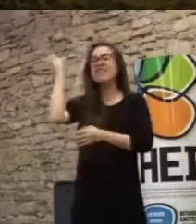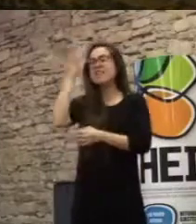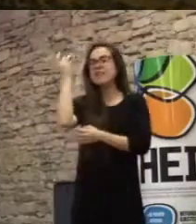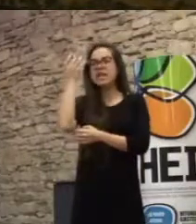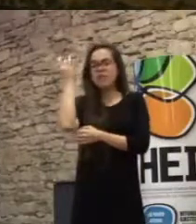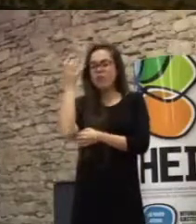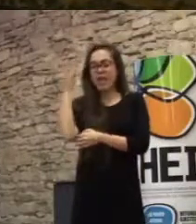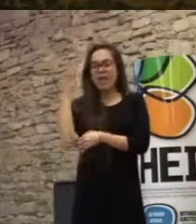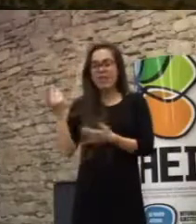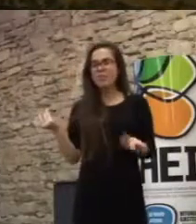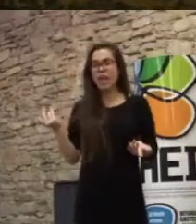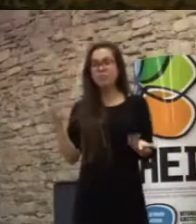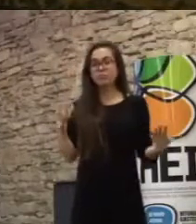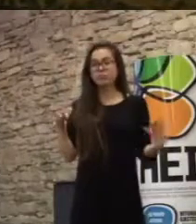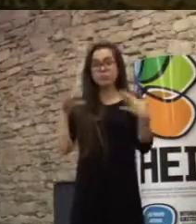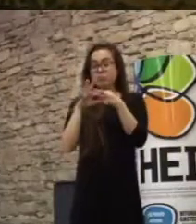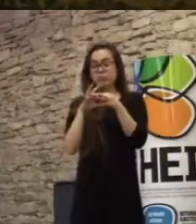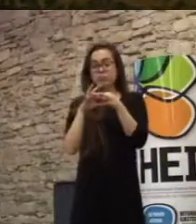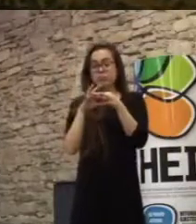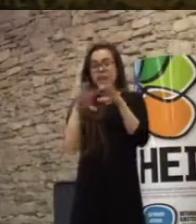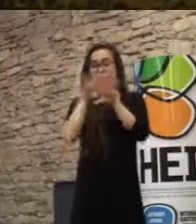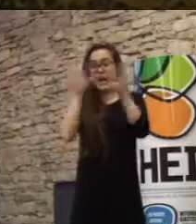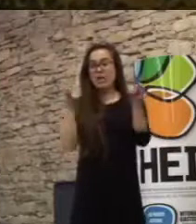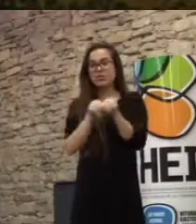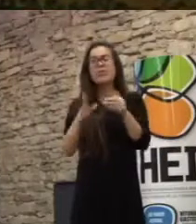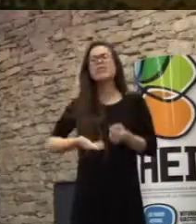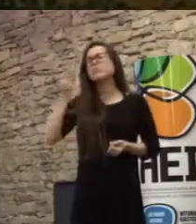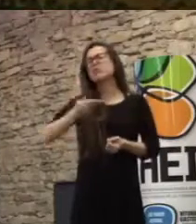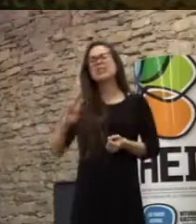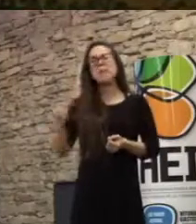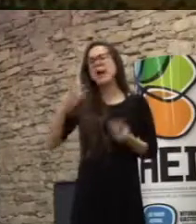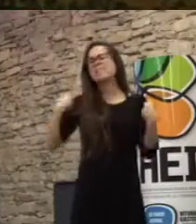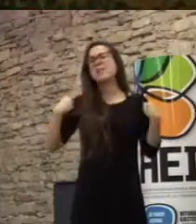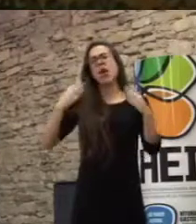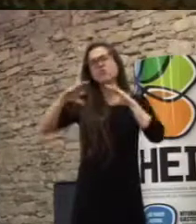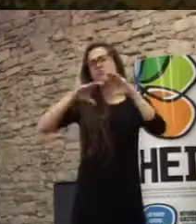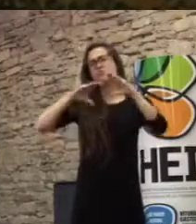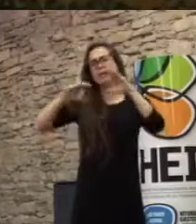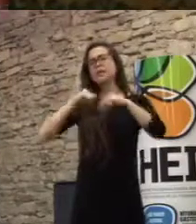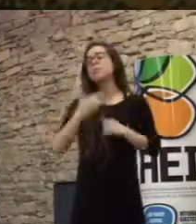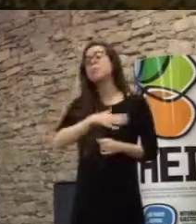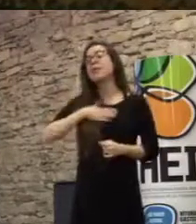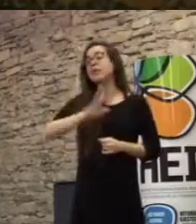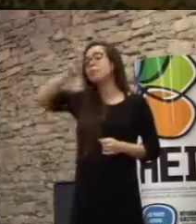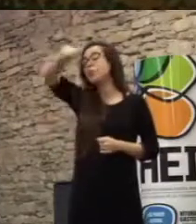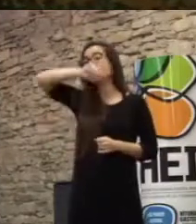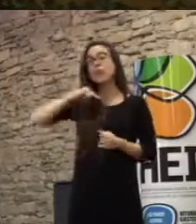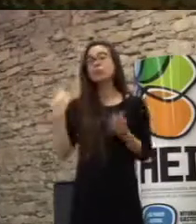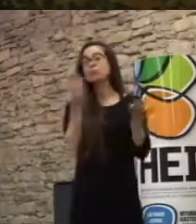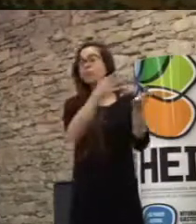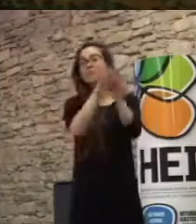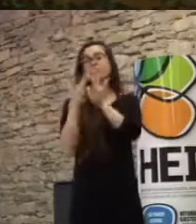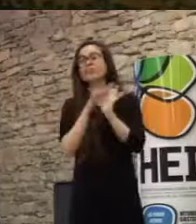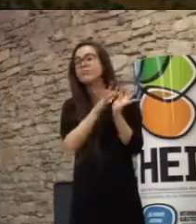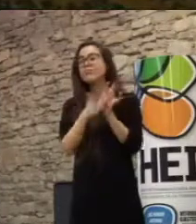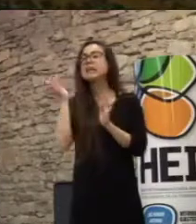todo este curso porque si algo es interesante nuestra vida es poder comunicar así que es un auténtico placer estar con todos vosotros aquí un auténtico placer estar